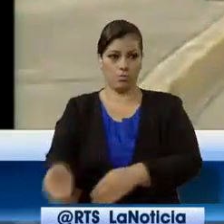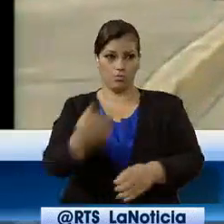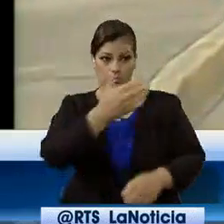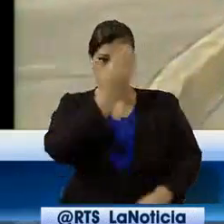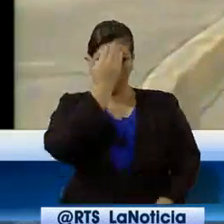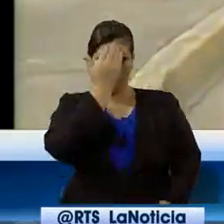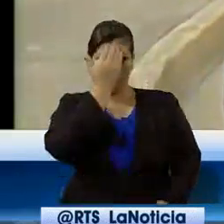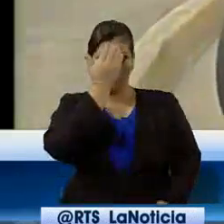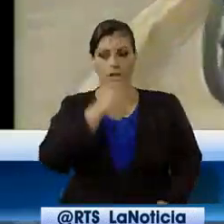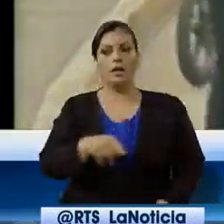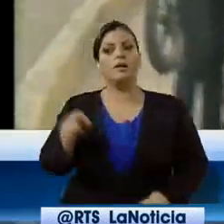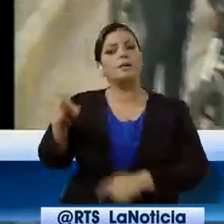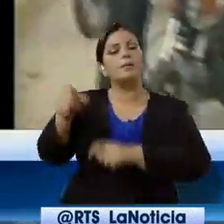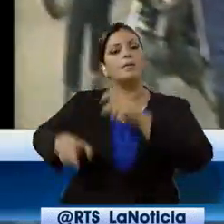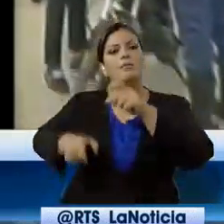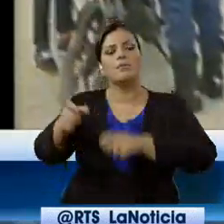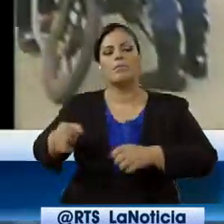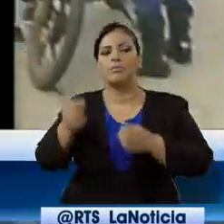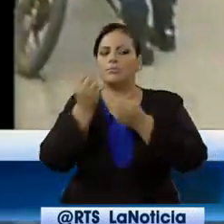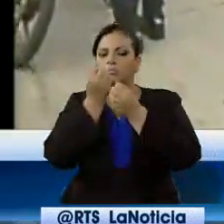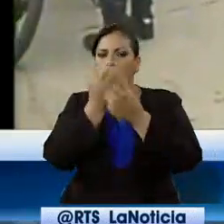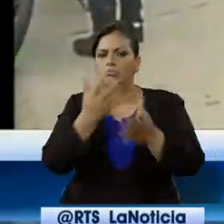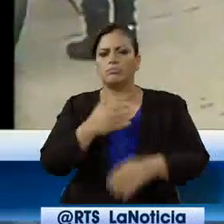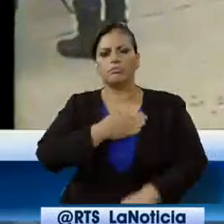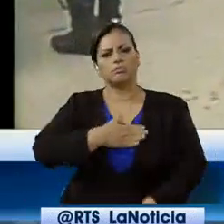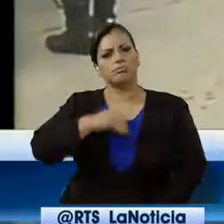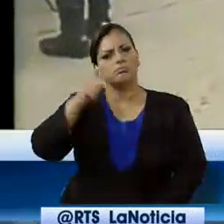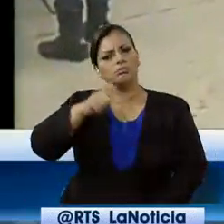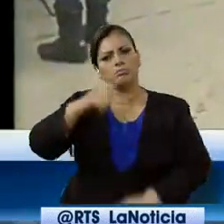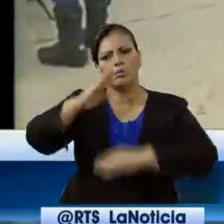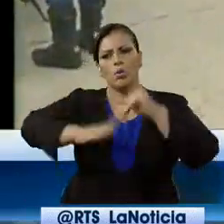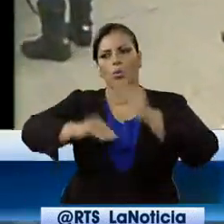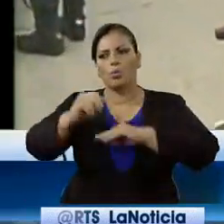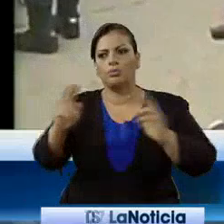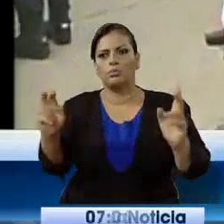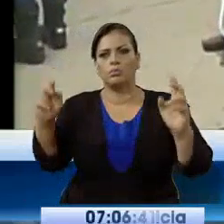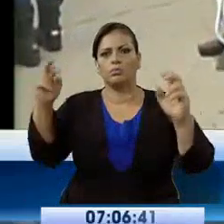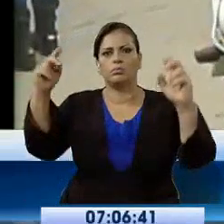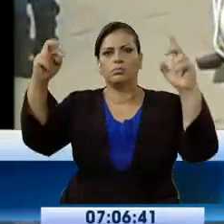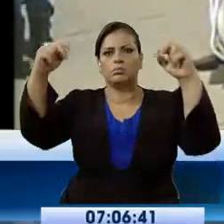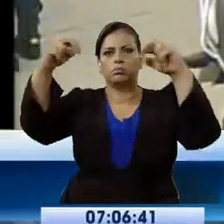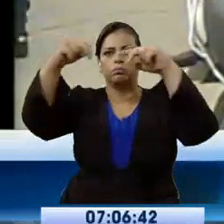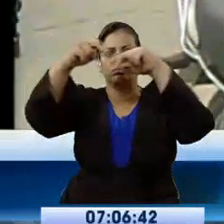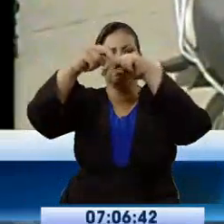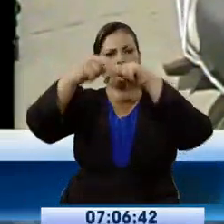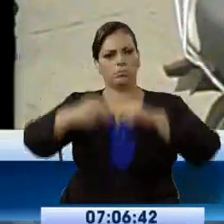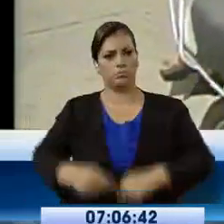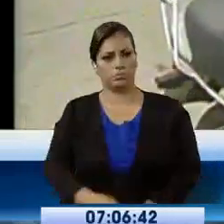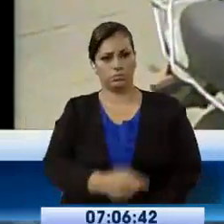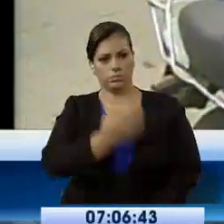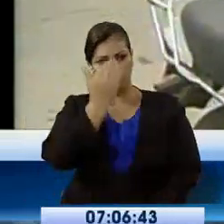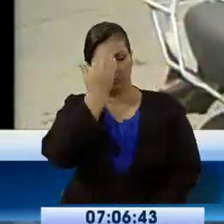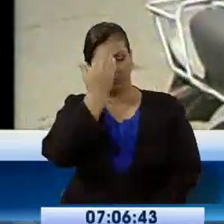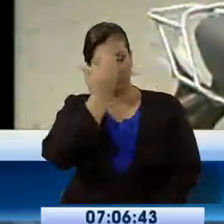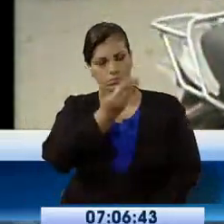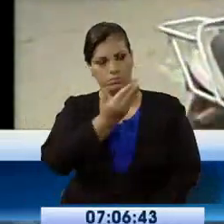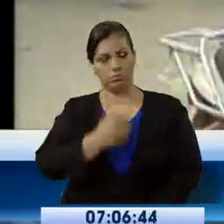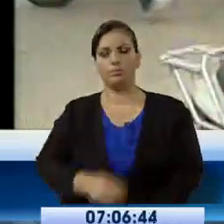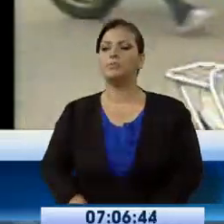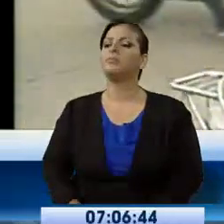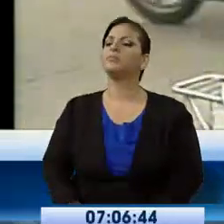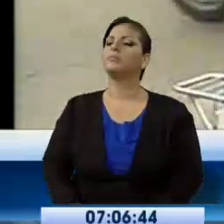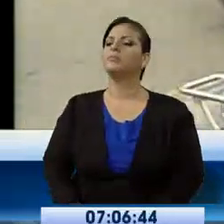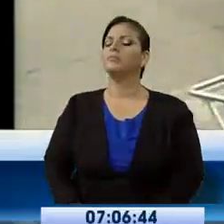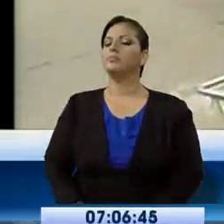Sé que no les compete a ustedes, ¿no? Pero ¿qué tipo de controles ustedes establecen para evitar percances, colisiones vehiculares? Bueno, cuando nosotros encontramos